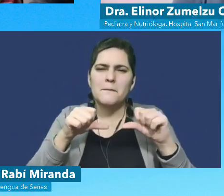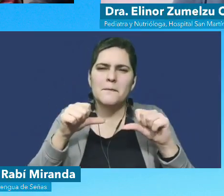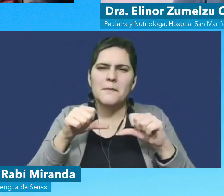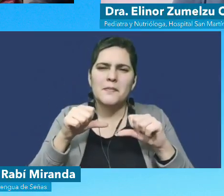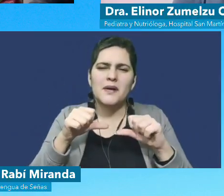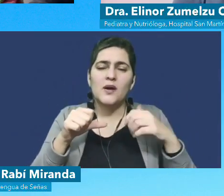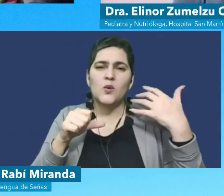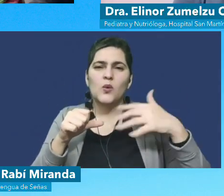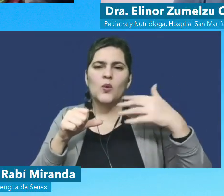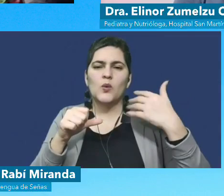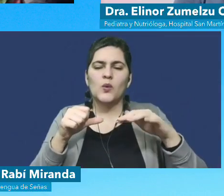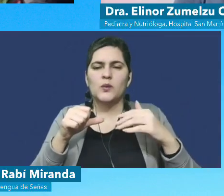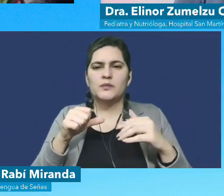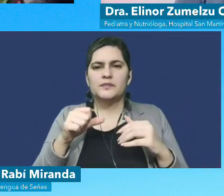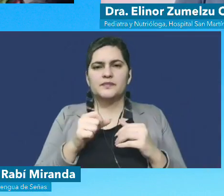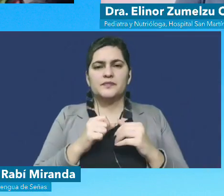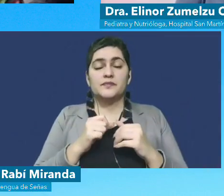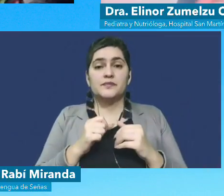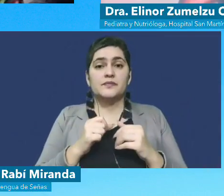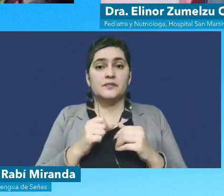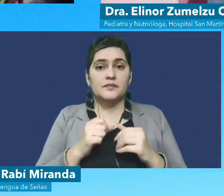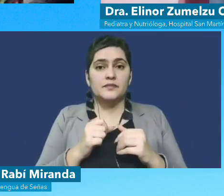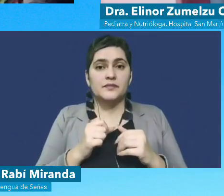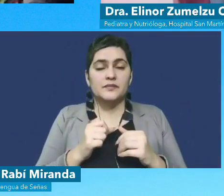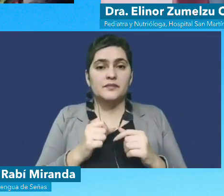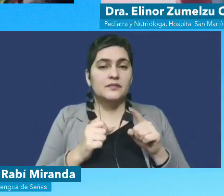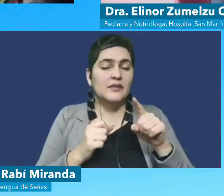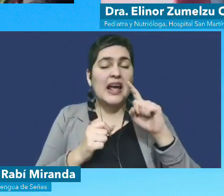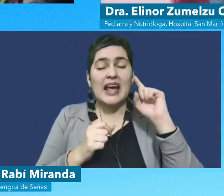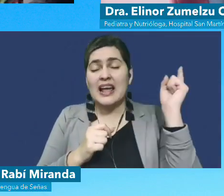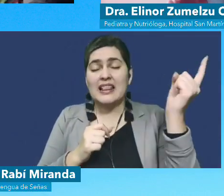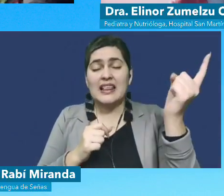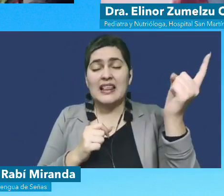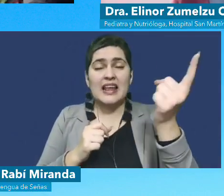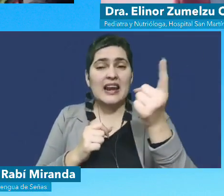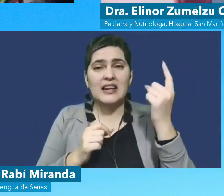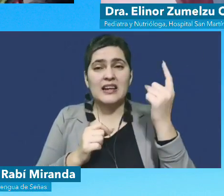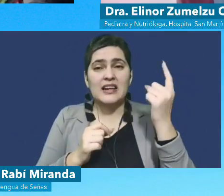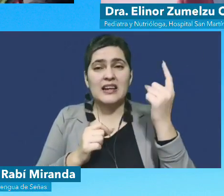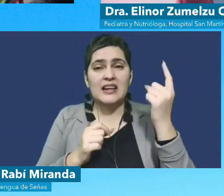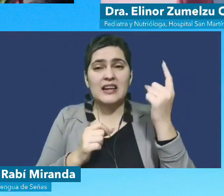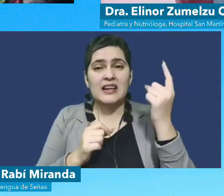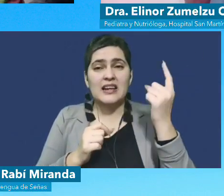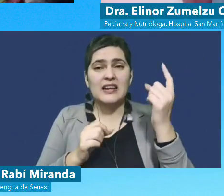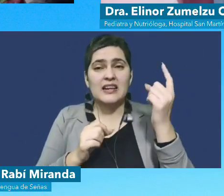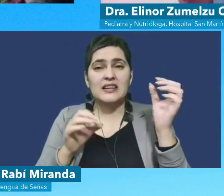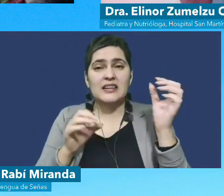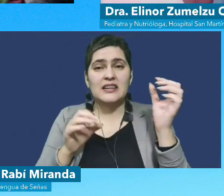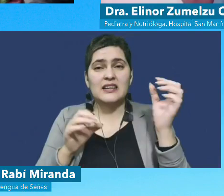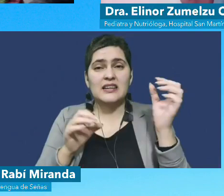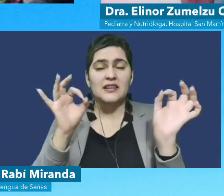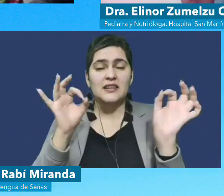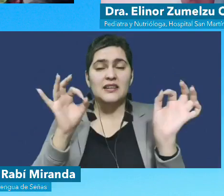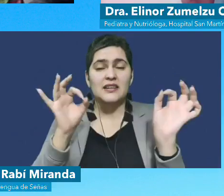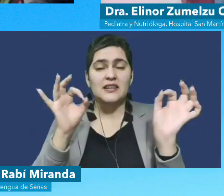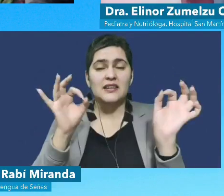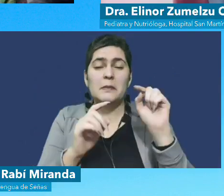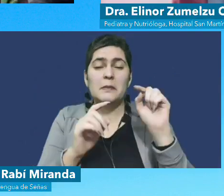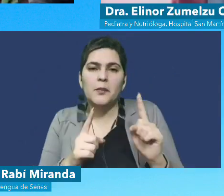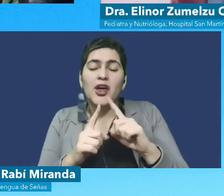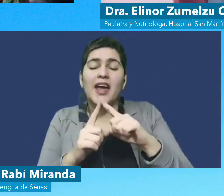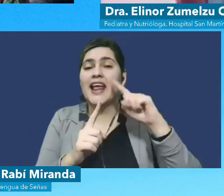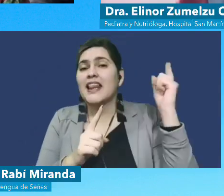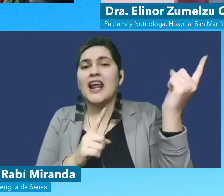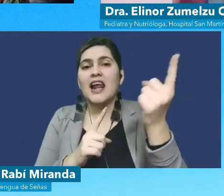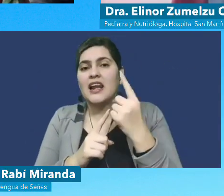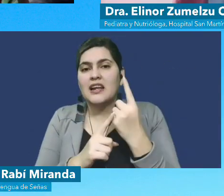en general, a lo mejor no voy a dar el ejemplo específico de tu hijo, ¿ya? Pero de